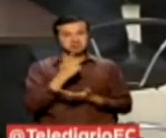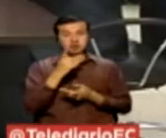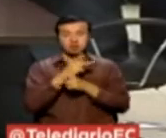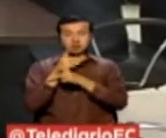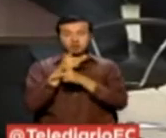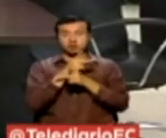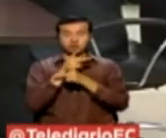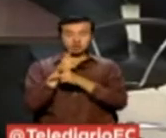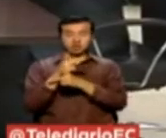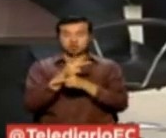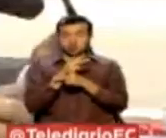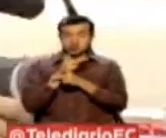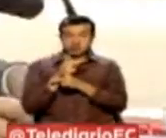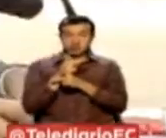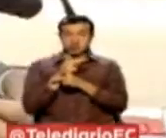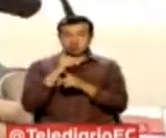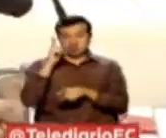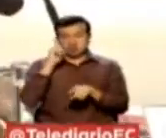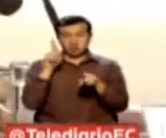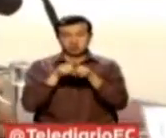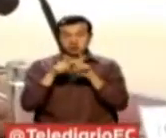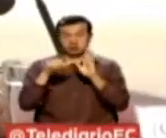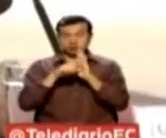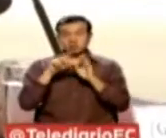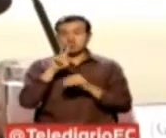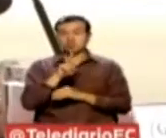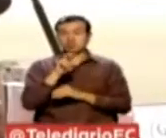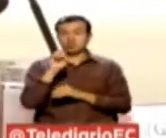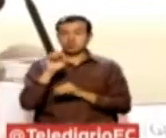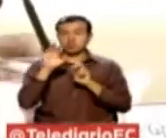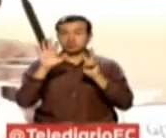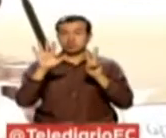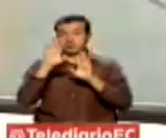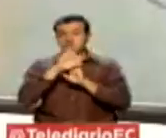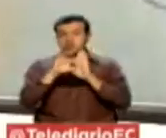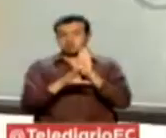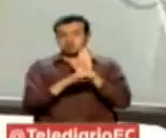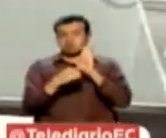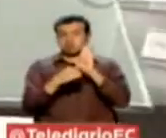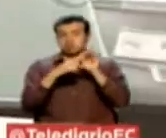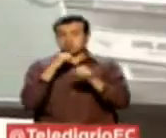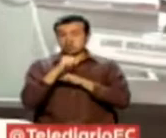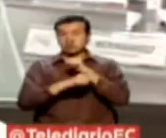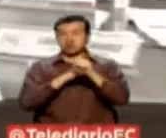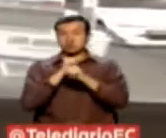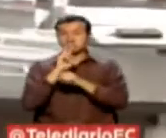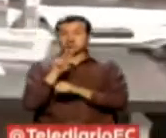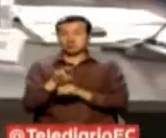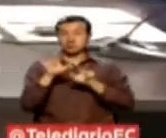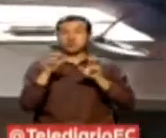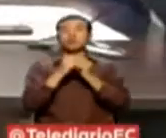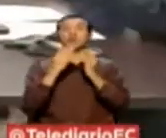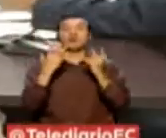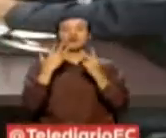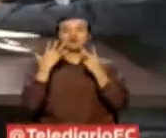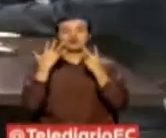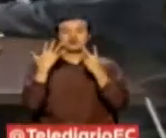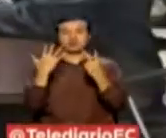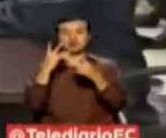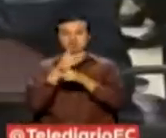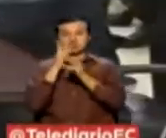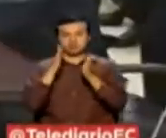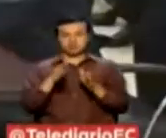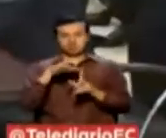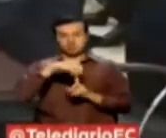Consejo de Participación Ciudadana, de acuerdo con el artículo 207 de la Constitución 2008, estará integrado por 7 consejeros